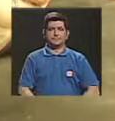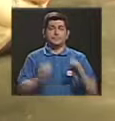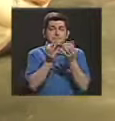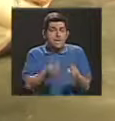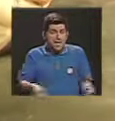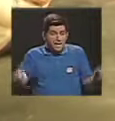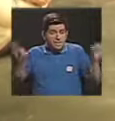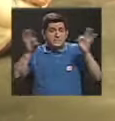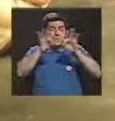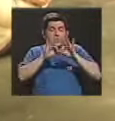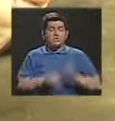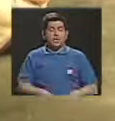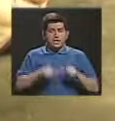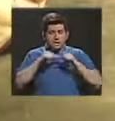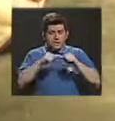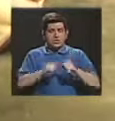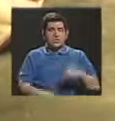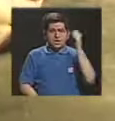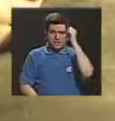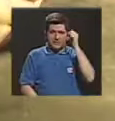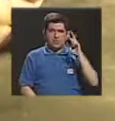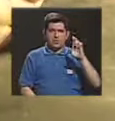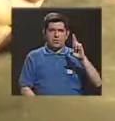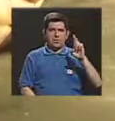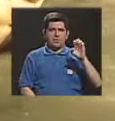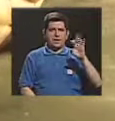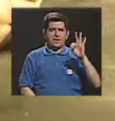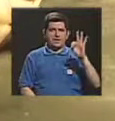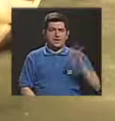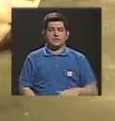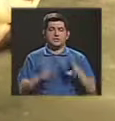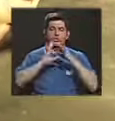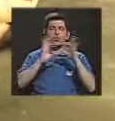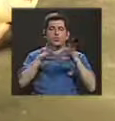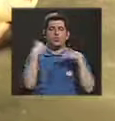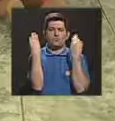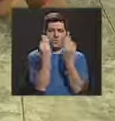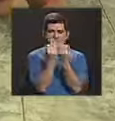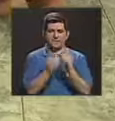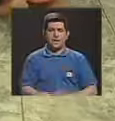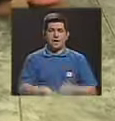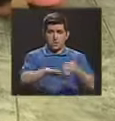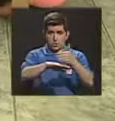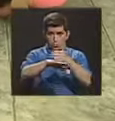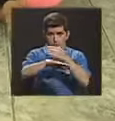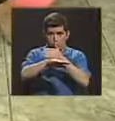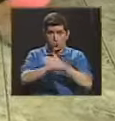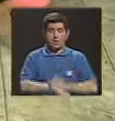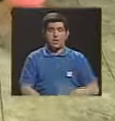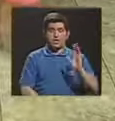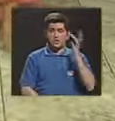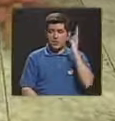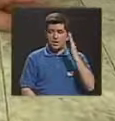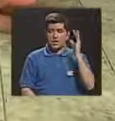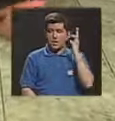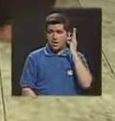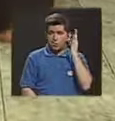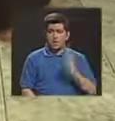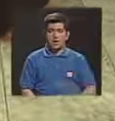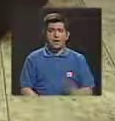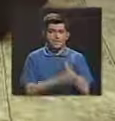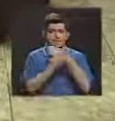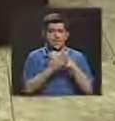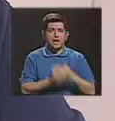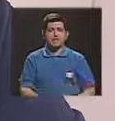Lo más importante para sobrellevar el síndrome de Rett es la unión de la familia, de manera que el progreso de la niña o mujer sea parte de la labor